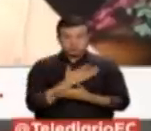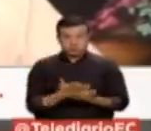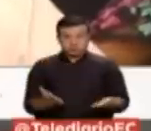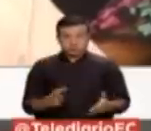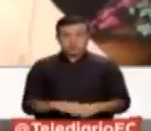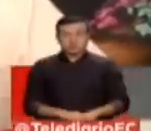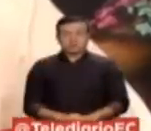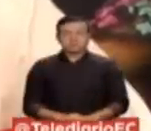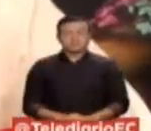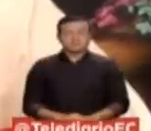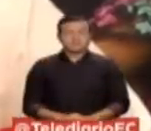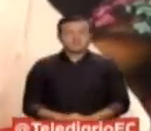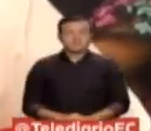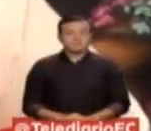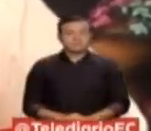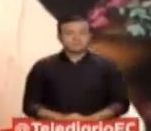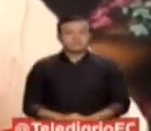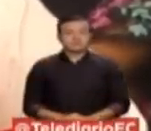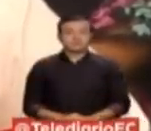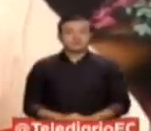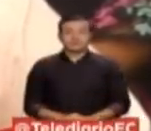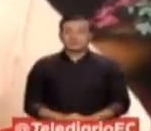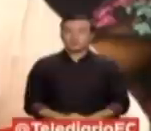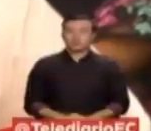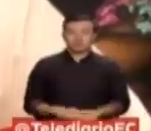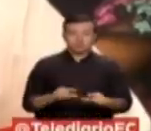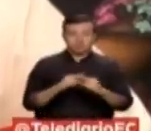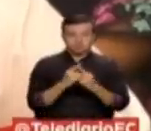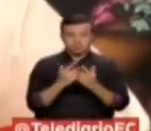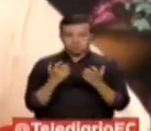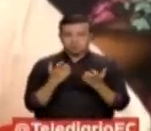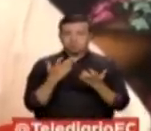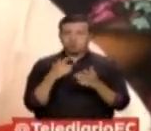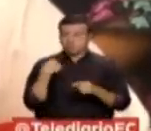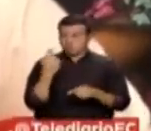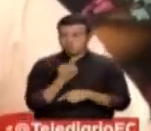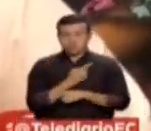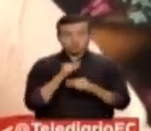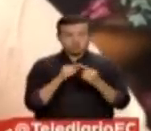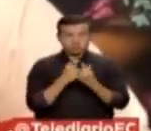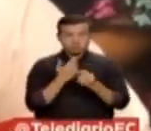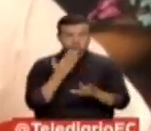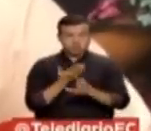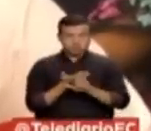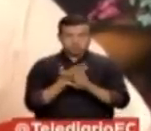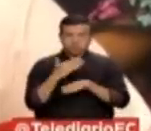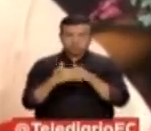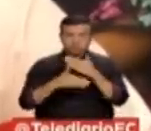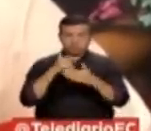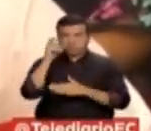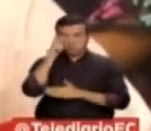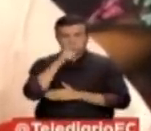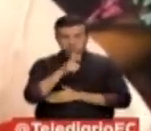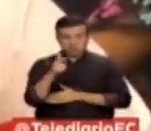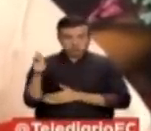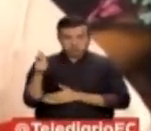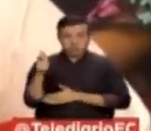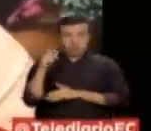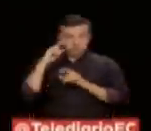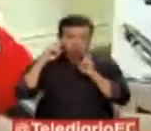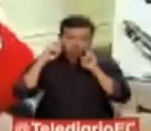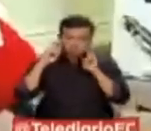pasados y en base a eso nuestra bancada va a ser quien proponga este proceso de fiscalización y de